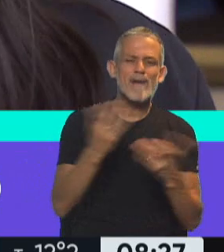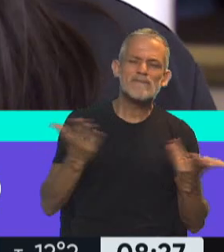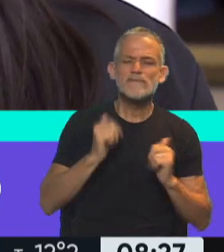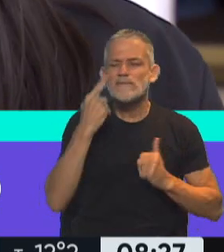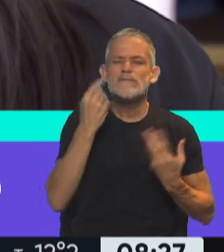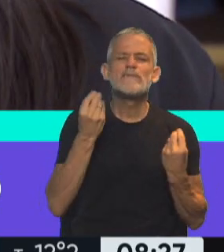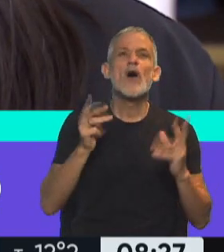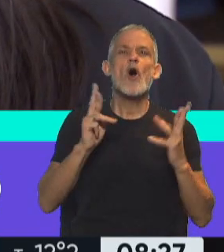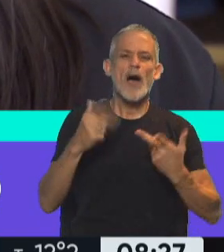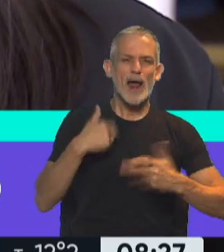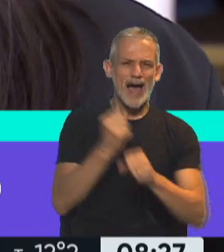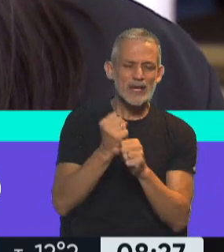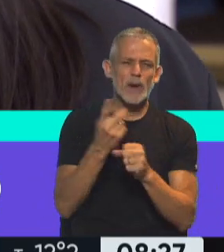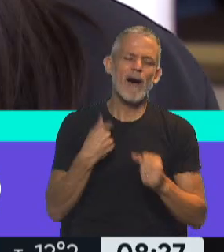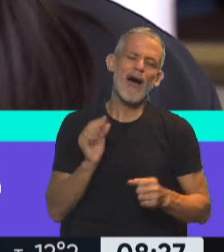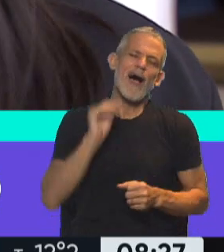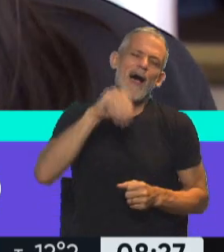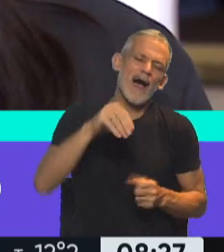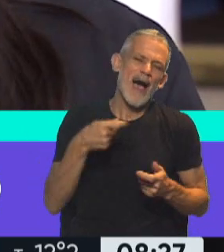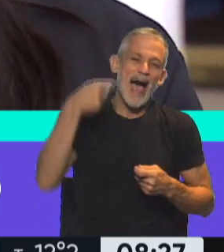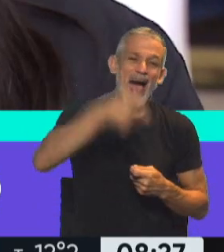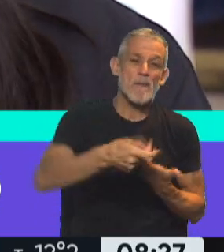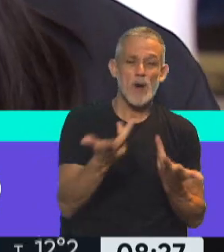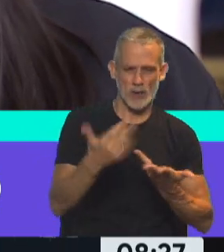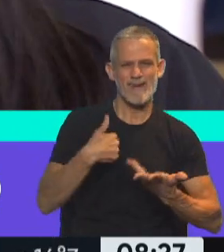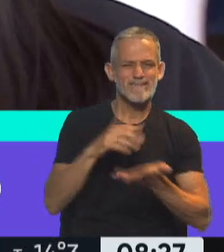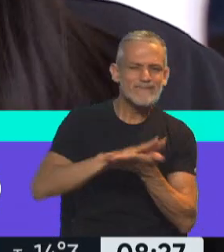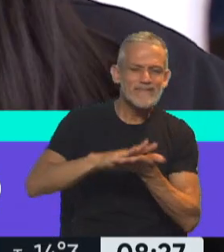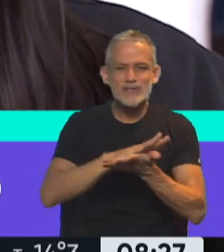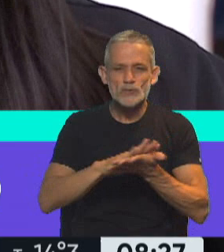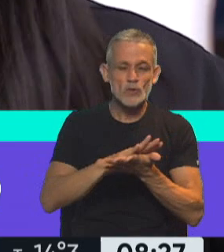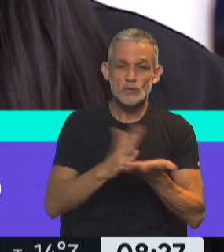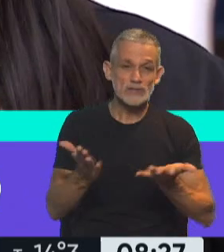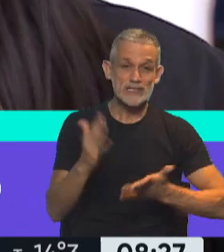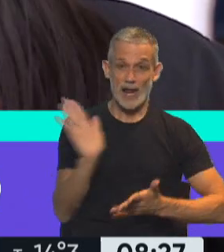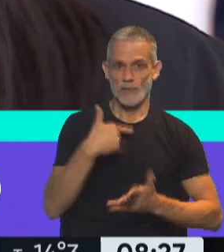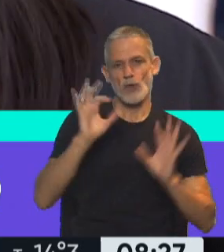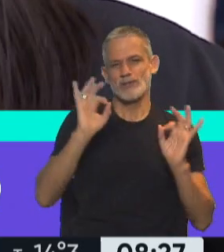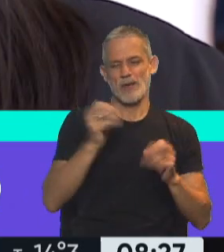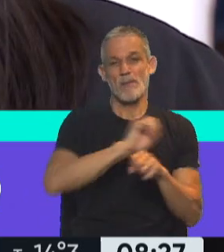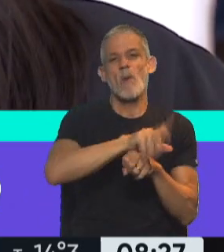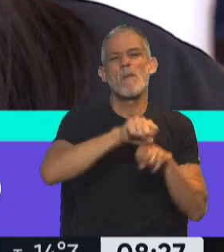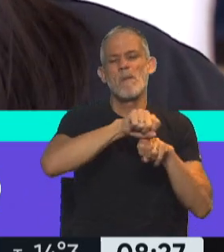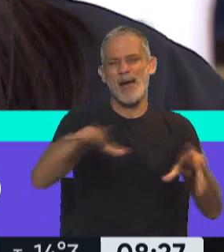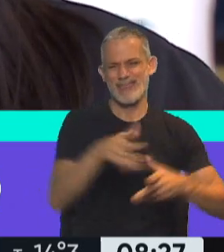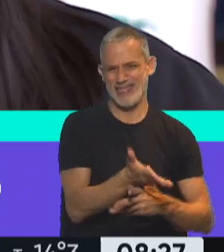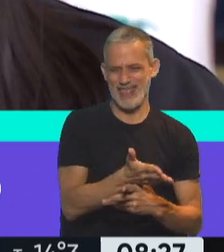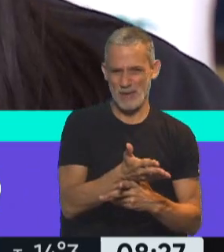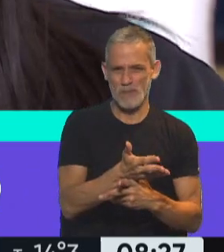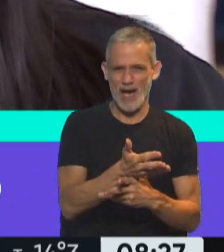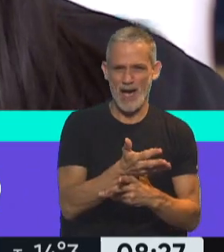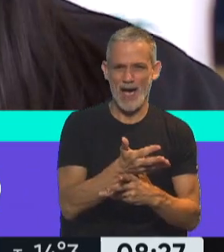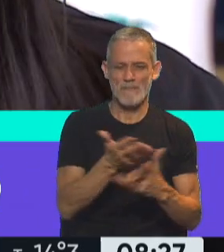de que si nosotros ponemos un granito íbamos a solucionar. Todo el mundo sabe que la pandemia fue